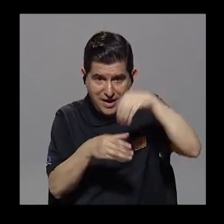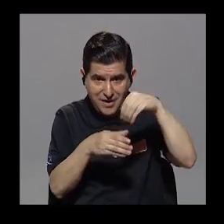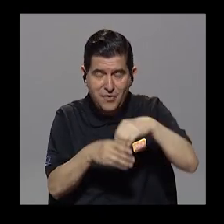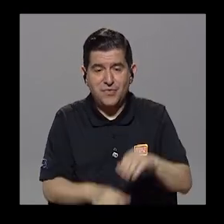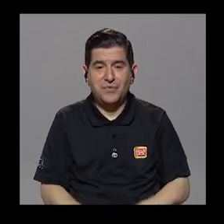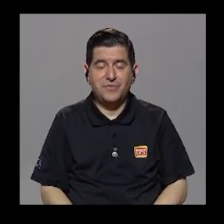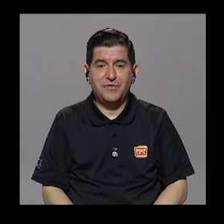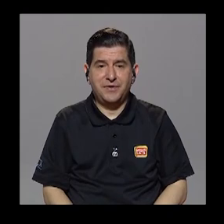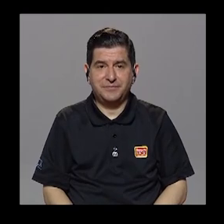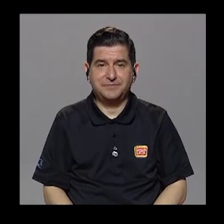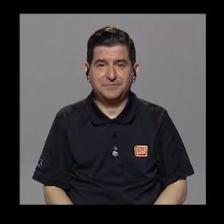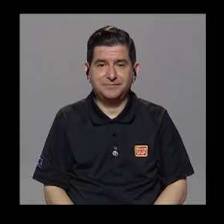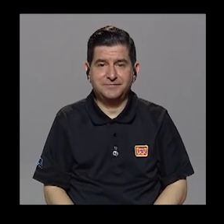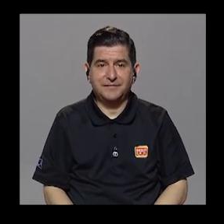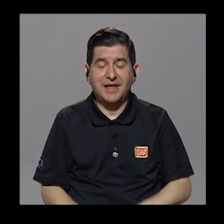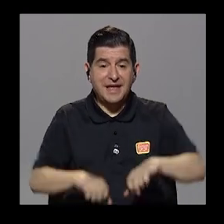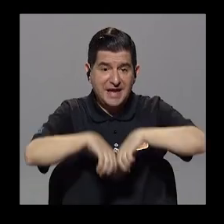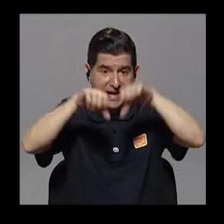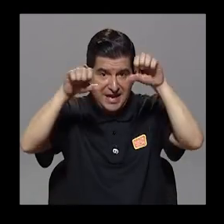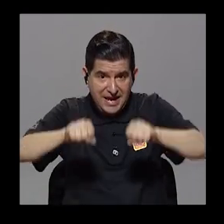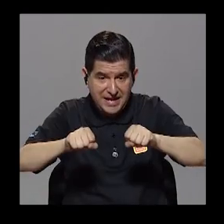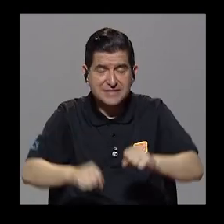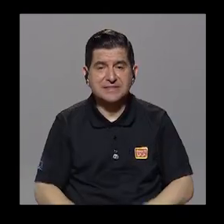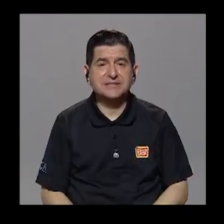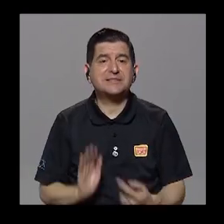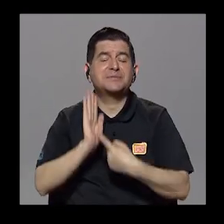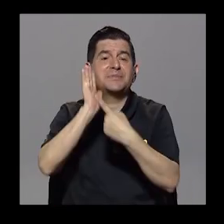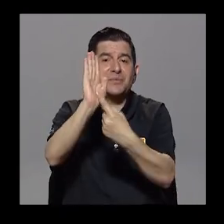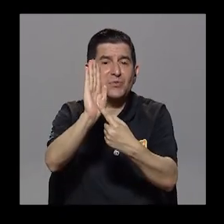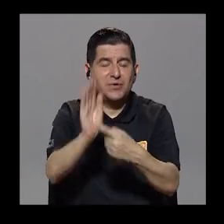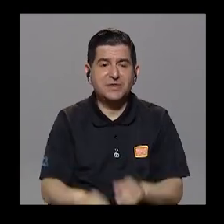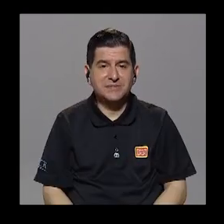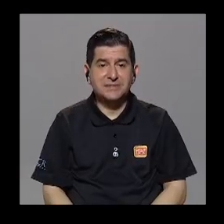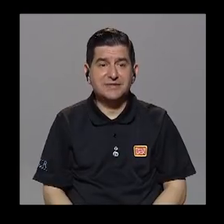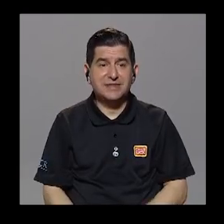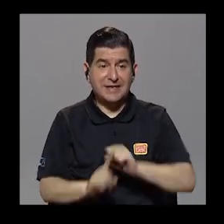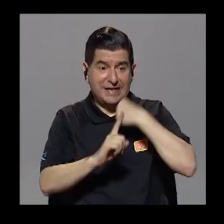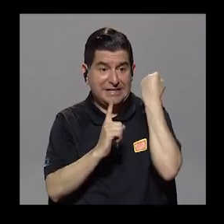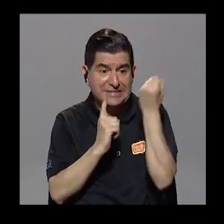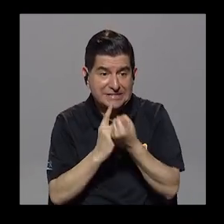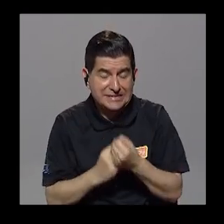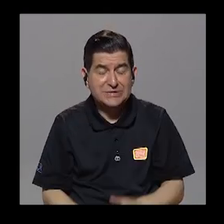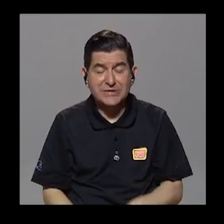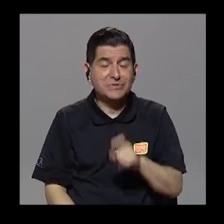ahí porque el ecosistema nos plantea una montaña donde